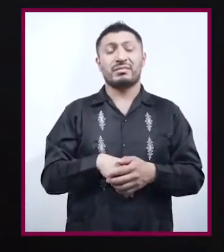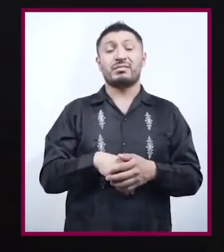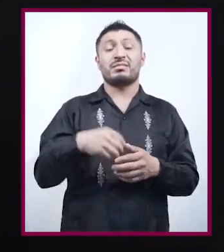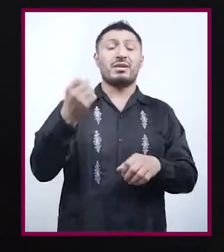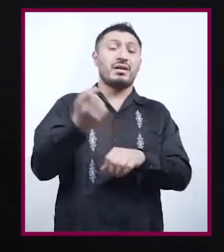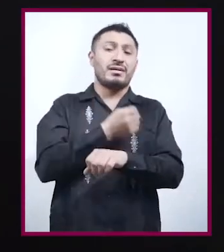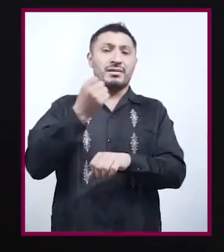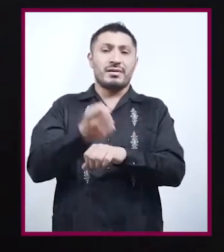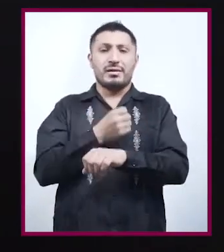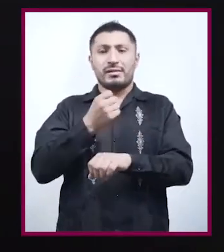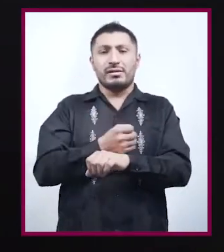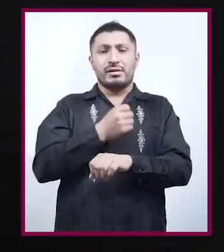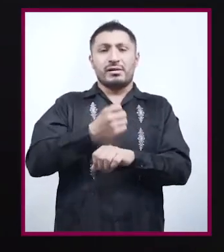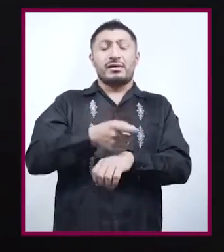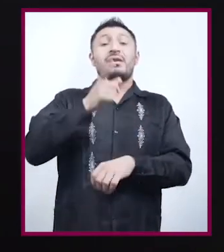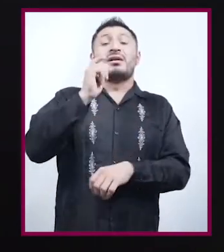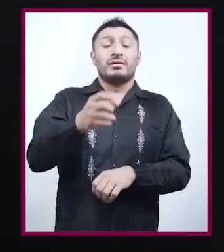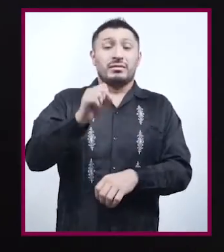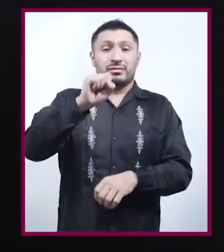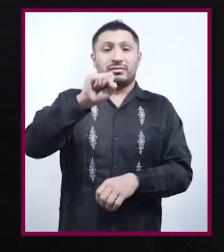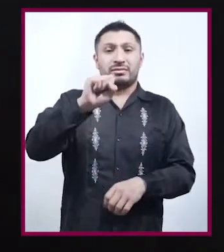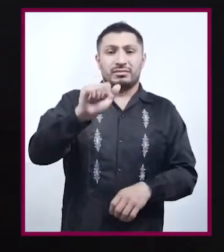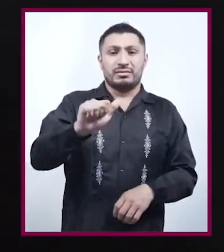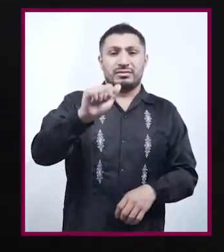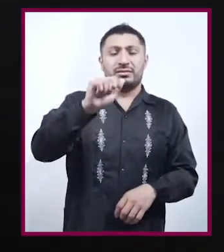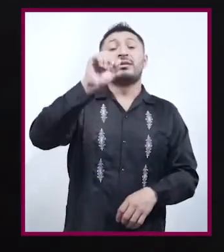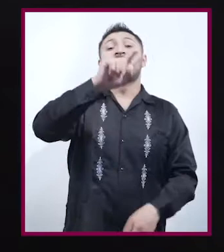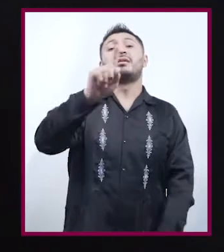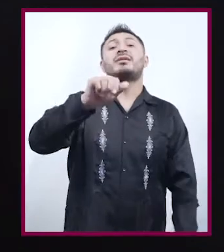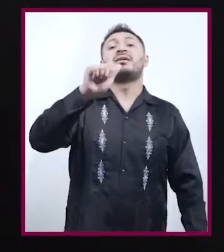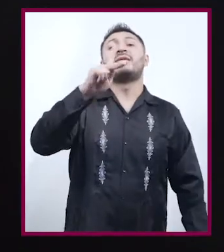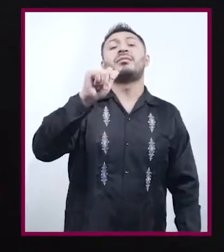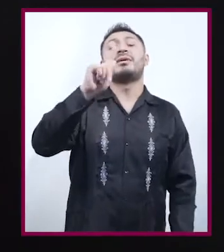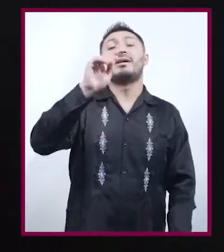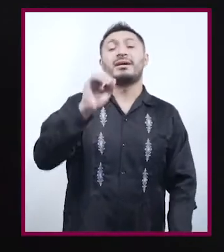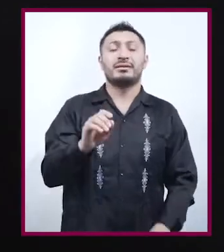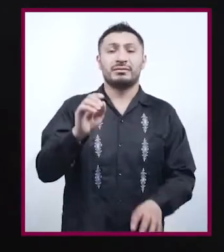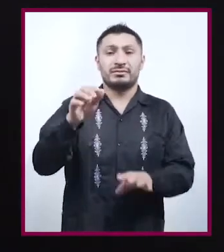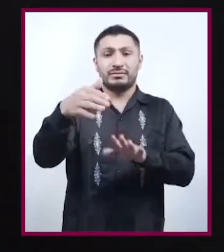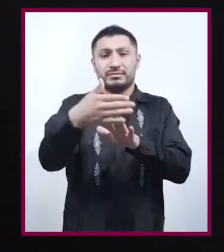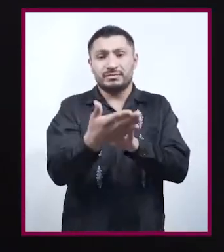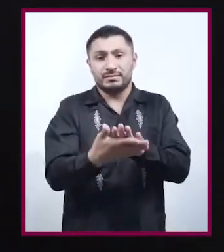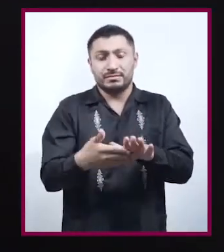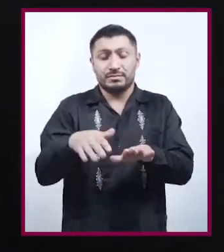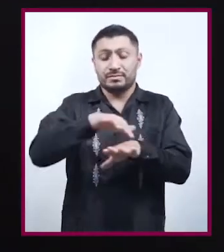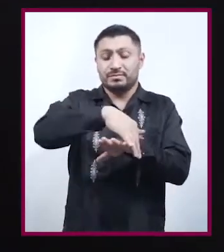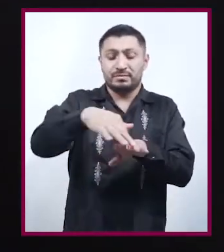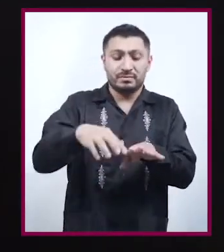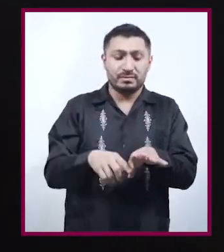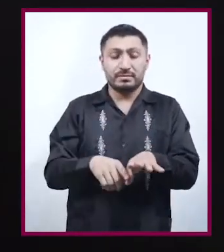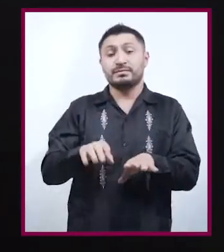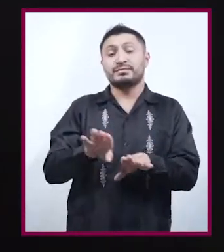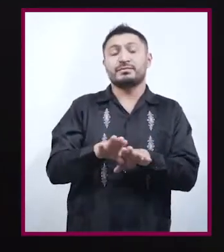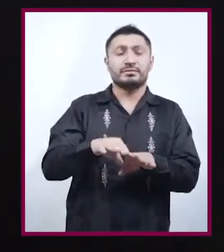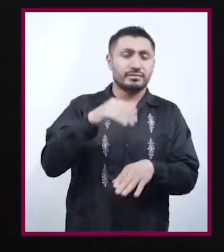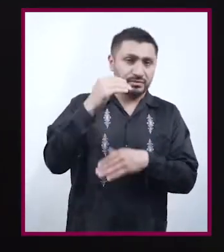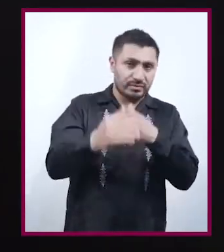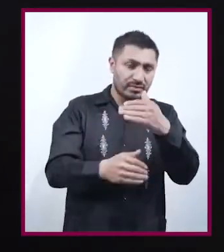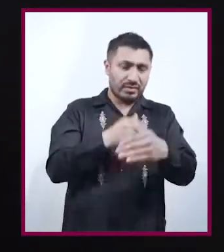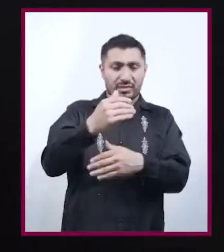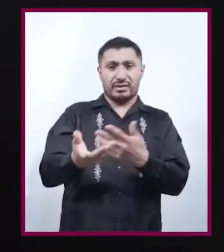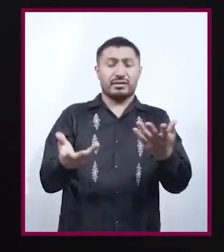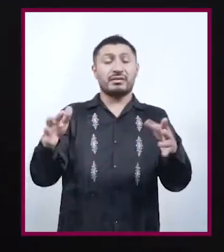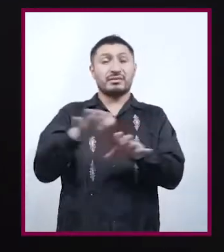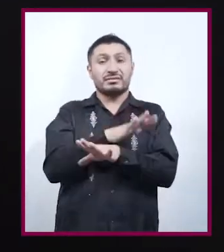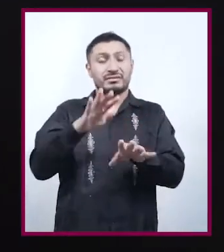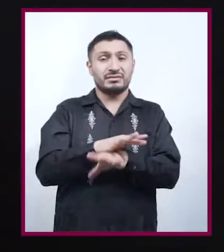cuenta? Un zapato, lo que se llama zapato, con el empeine escotado, solo empezó su evolución